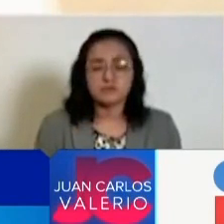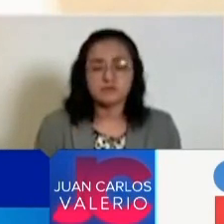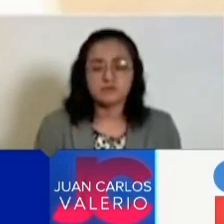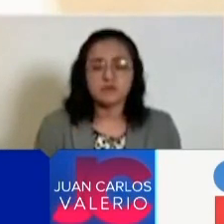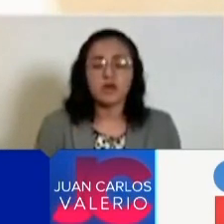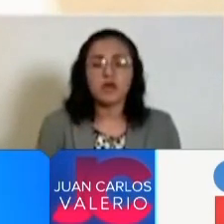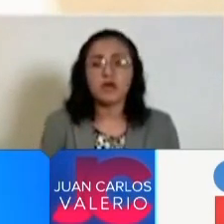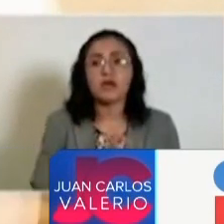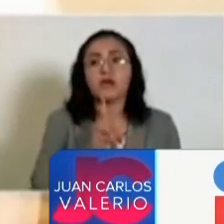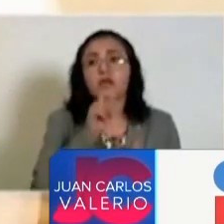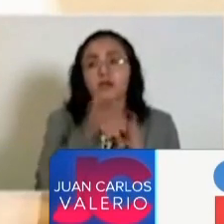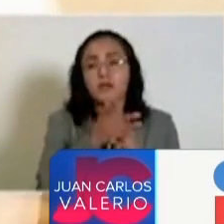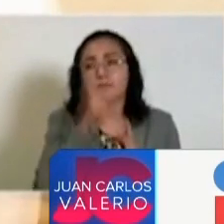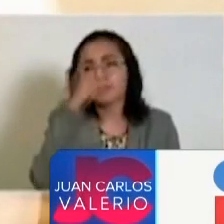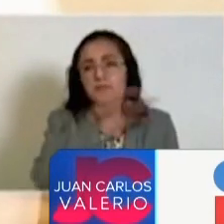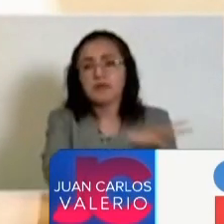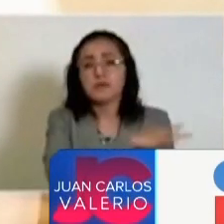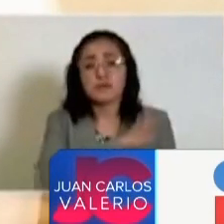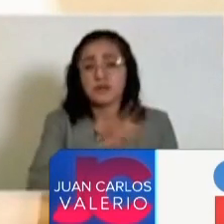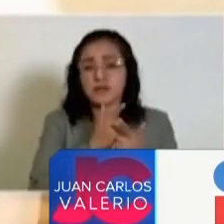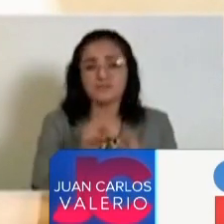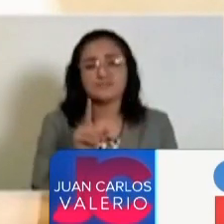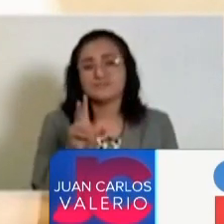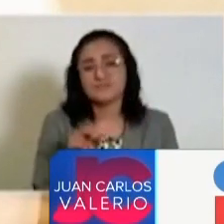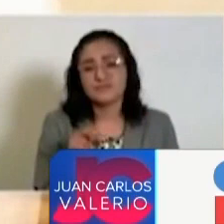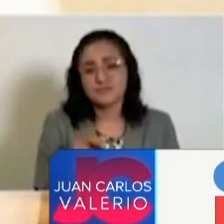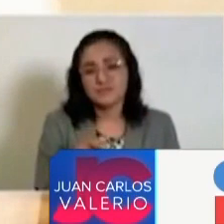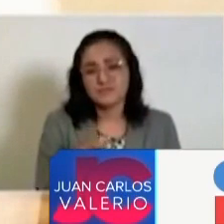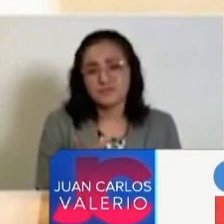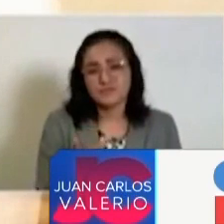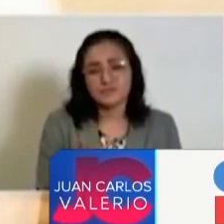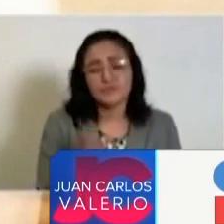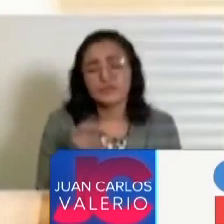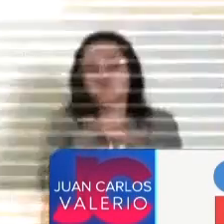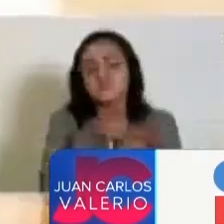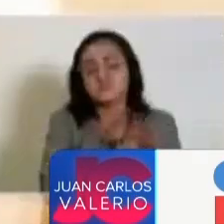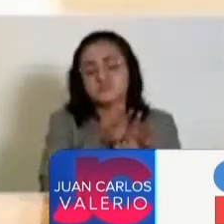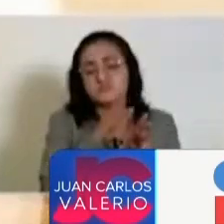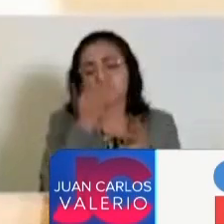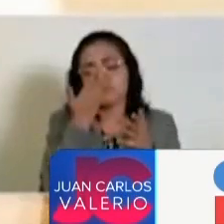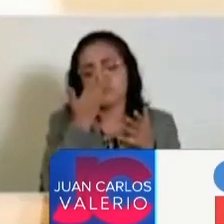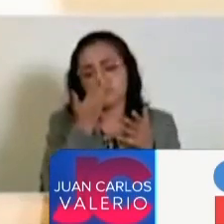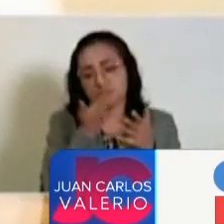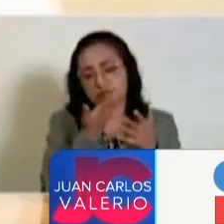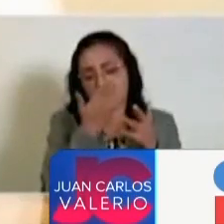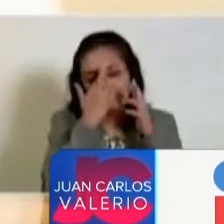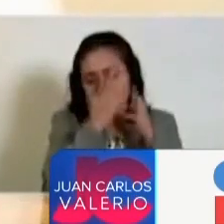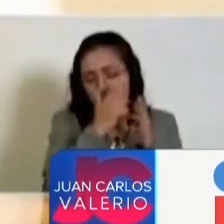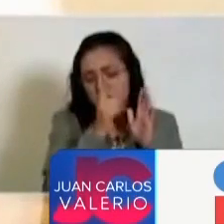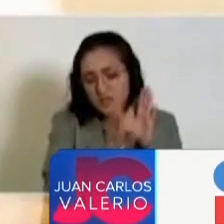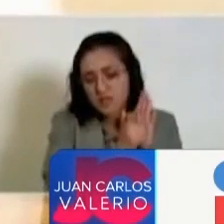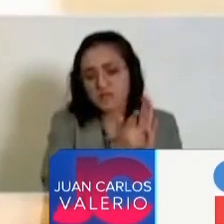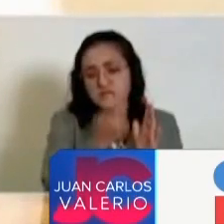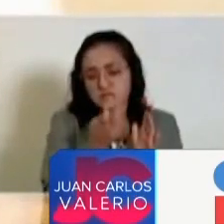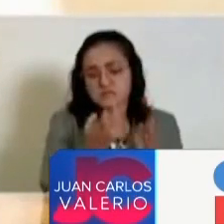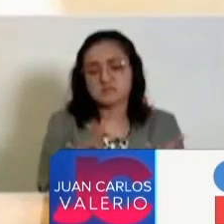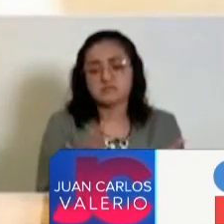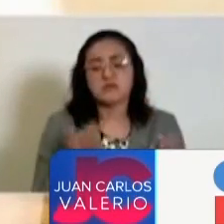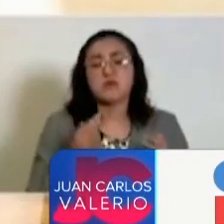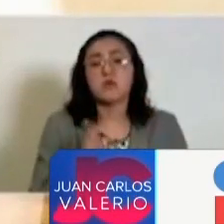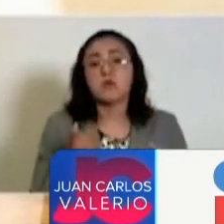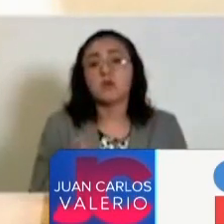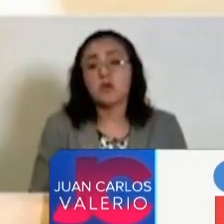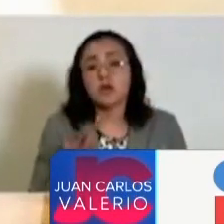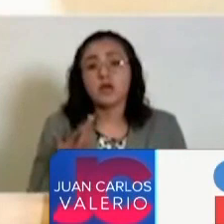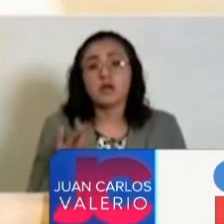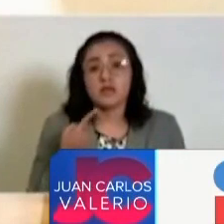ni a mediano plazo. No lo es. No alcanza. No tenemos la certeza de